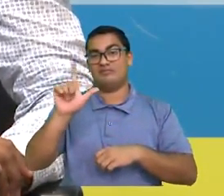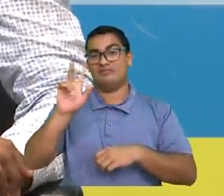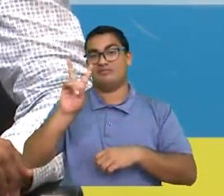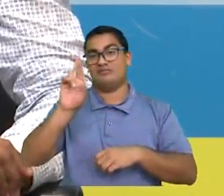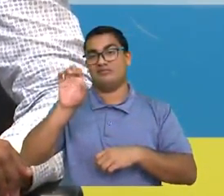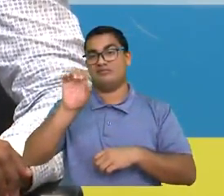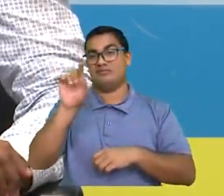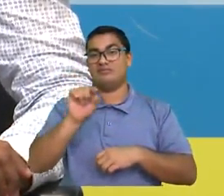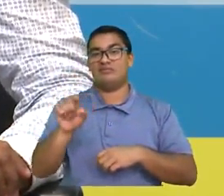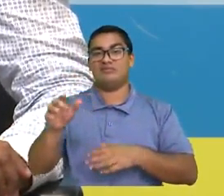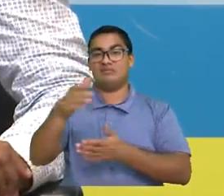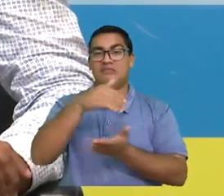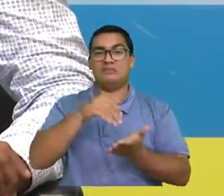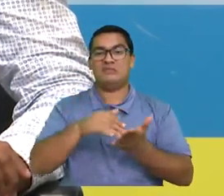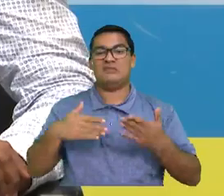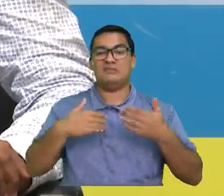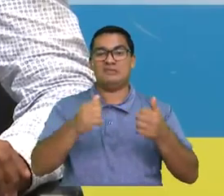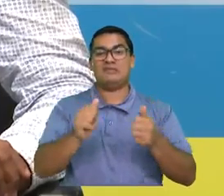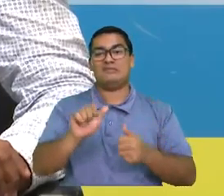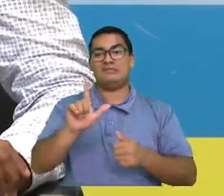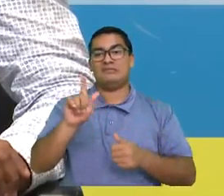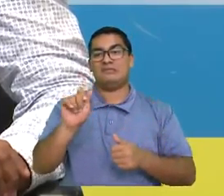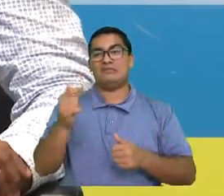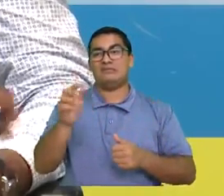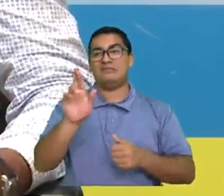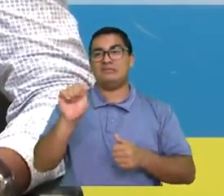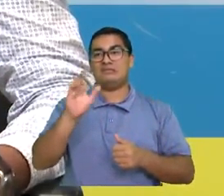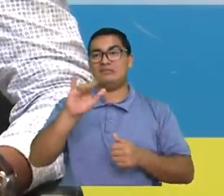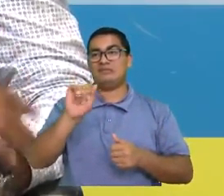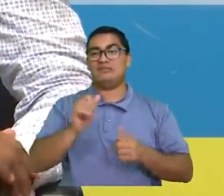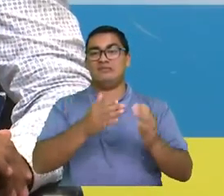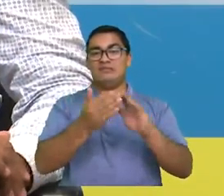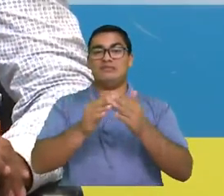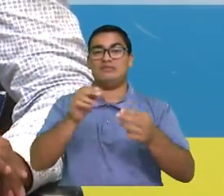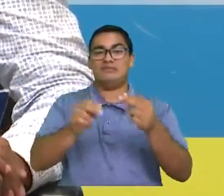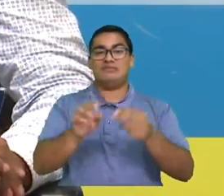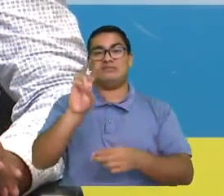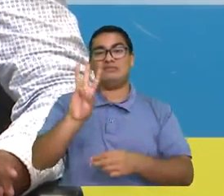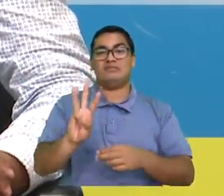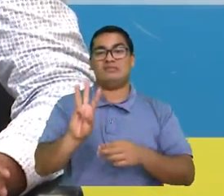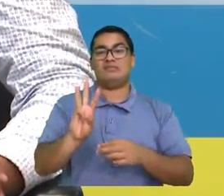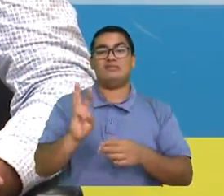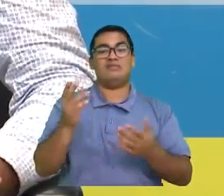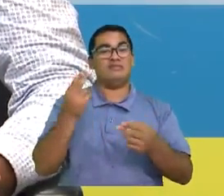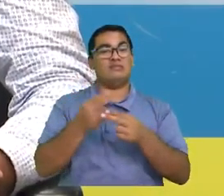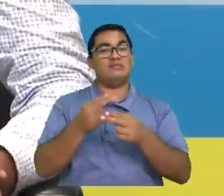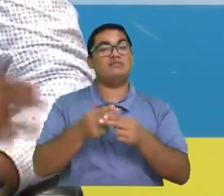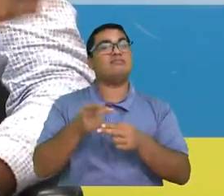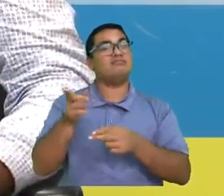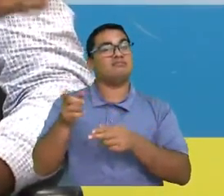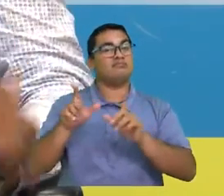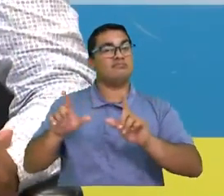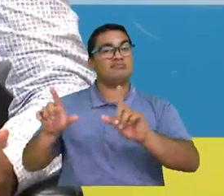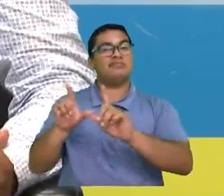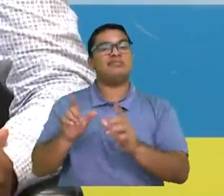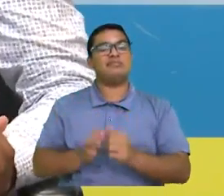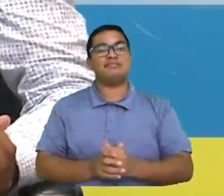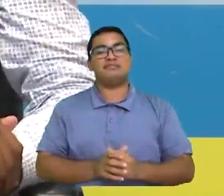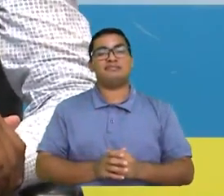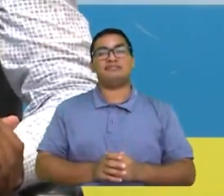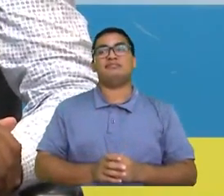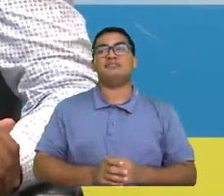de Salud Altagracia, ubicado en el distrito número 3, en el barrio que lleva el mismo nombre. Precisamente con la